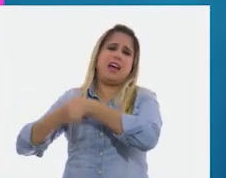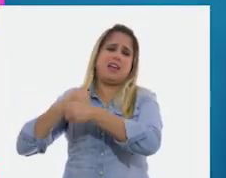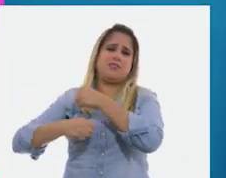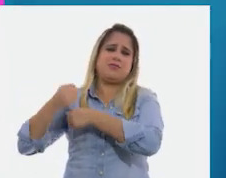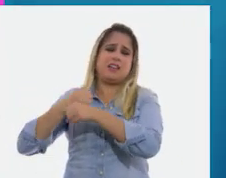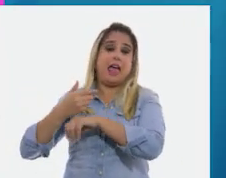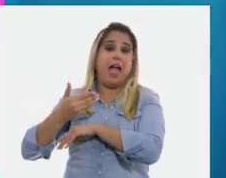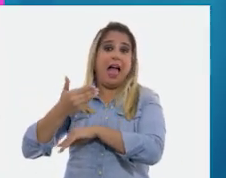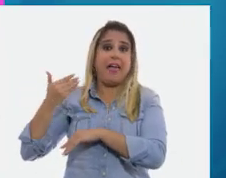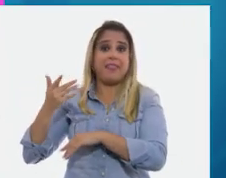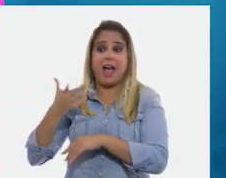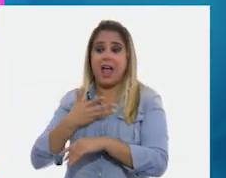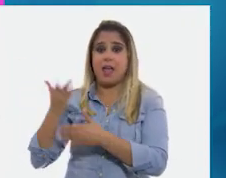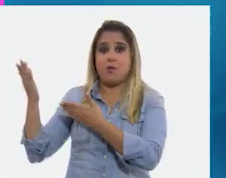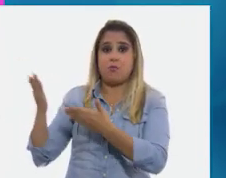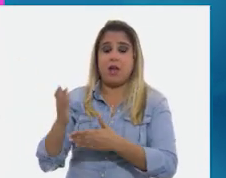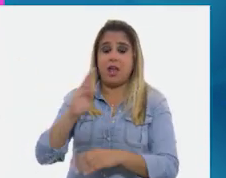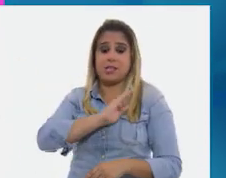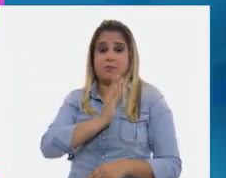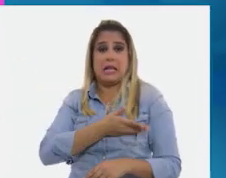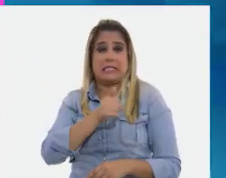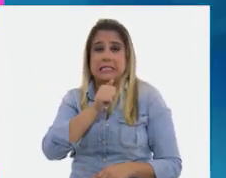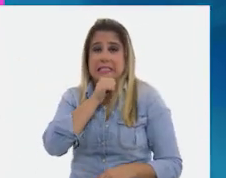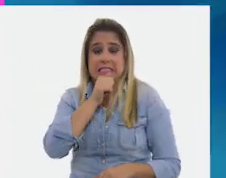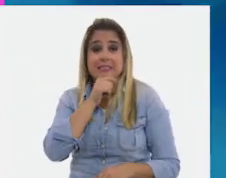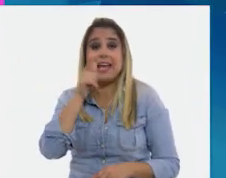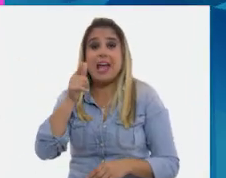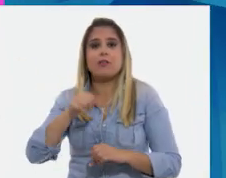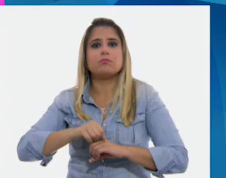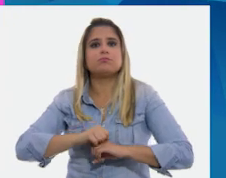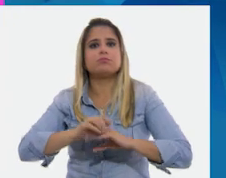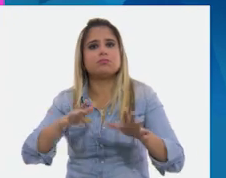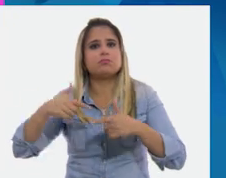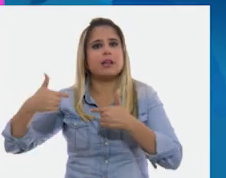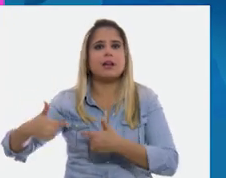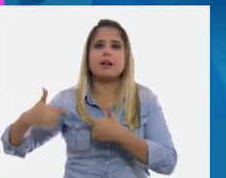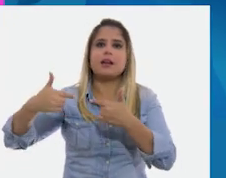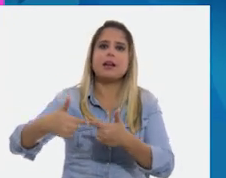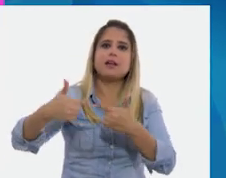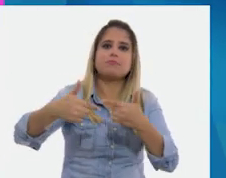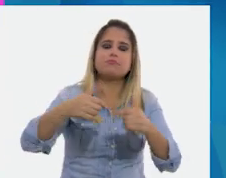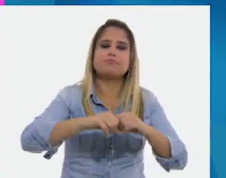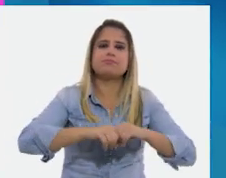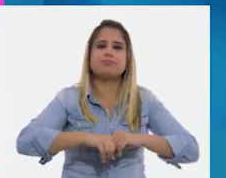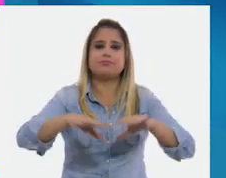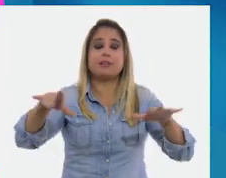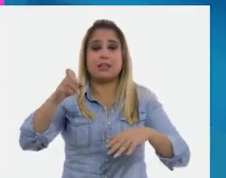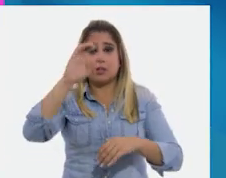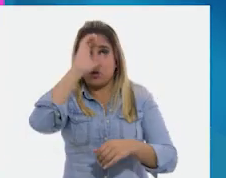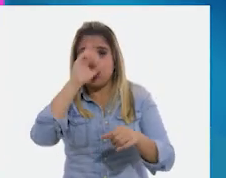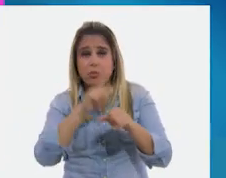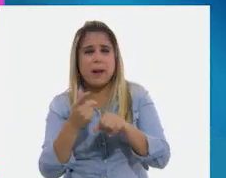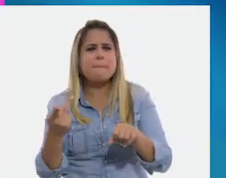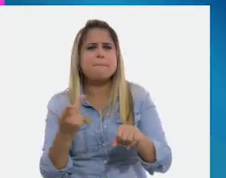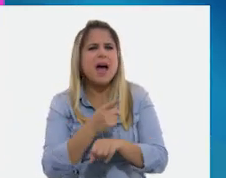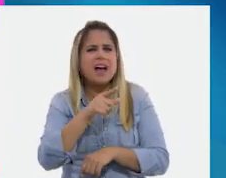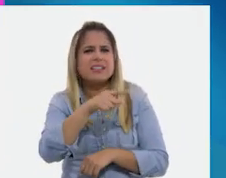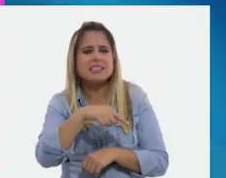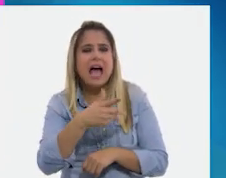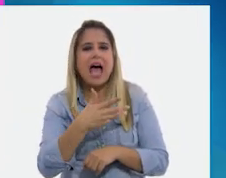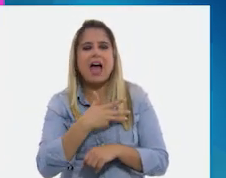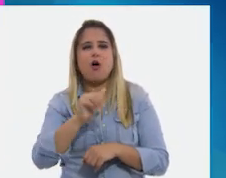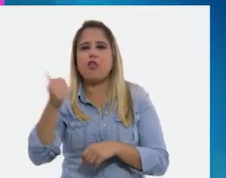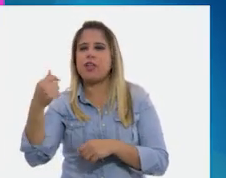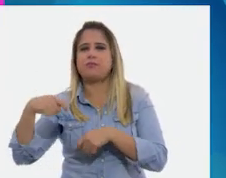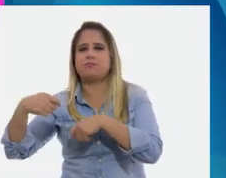la llegada de los españoles, y las transmiten de una generación a otra. Como sucede con todas las culturas, se mezclan con otras